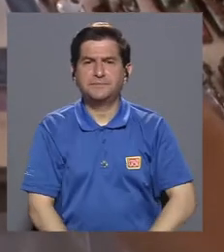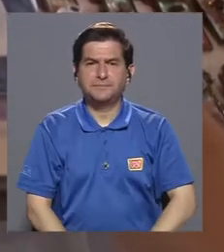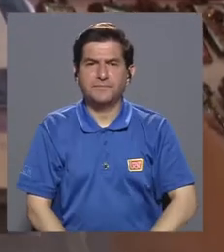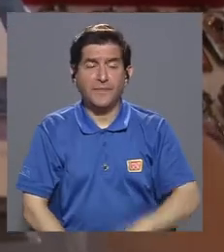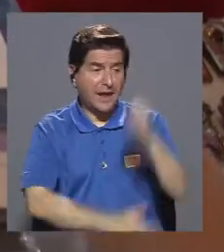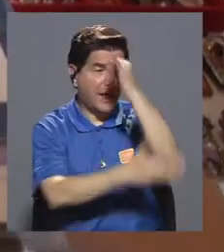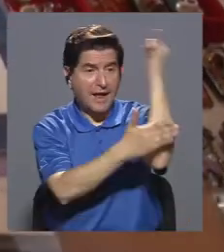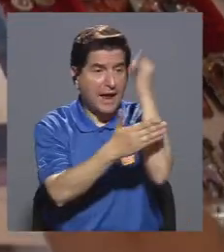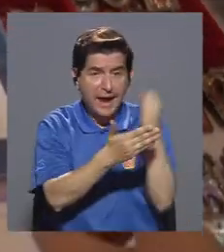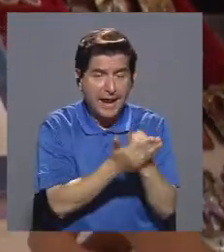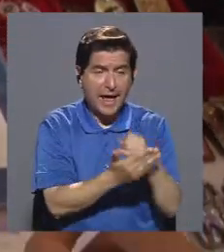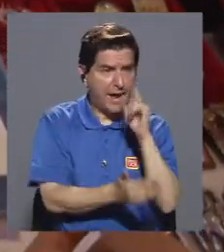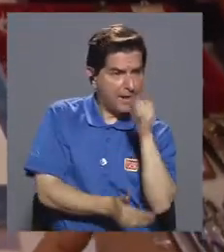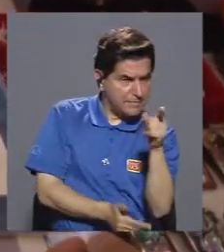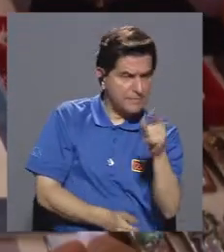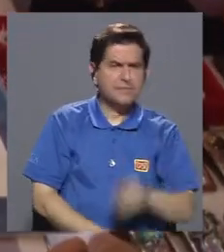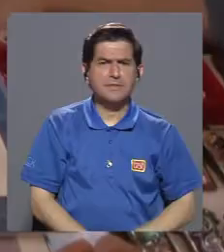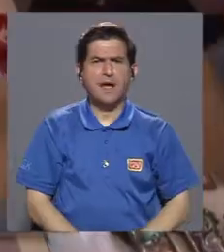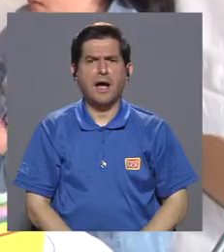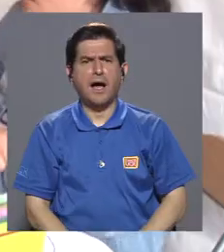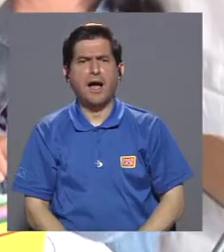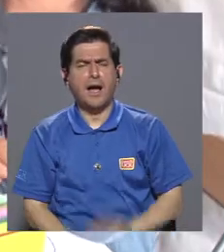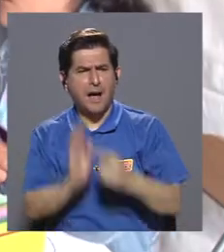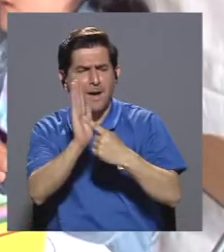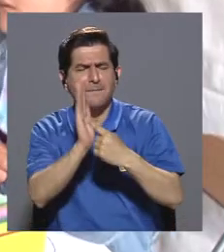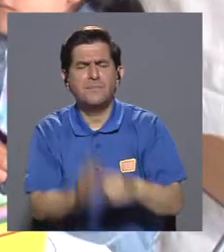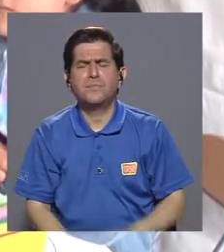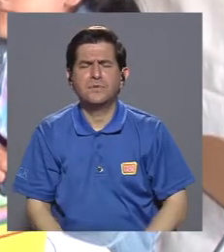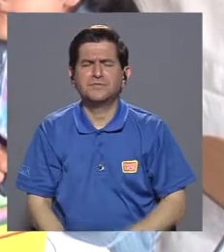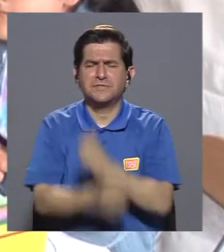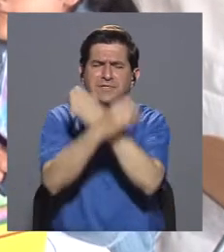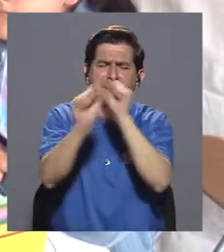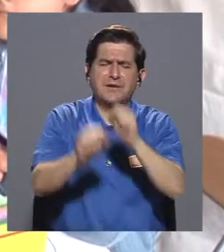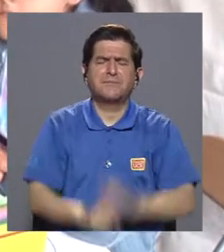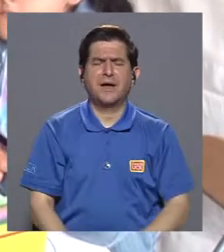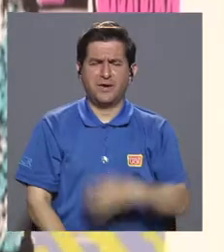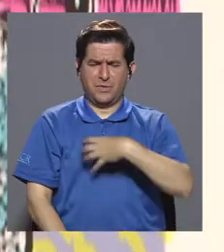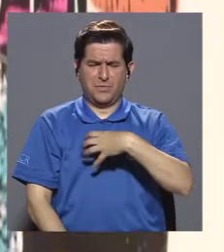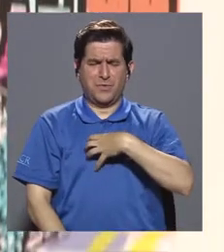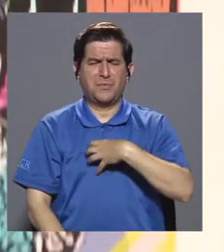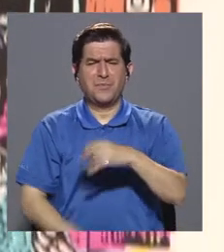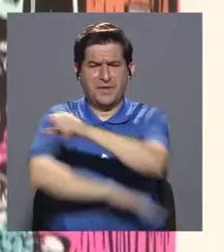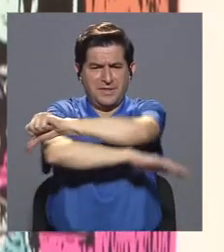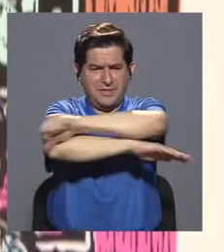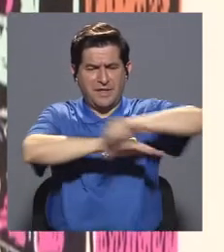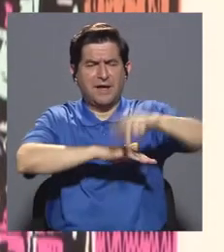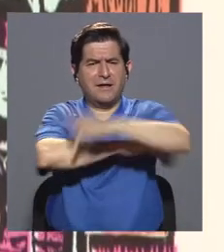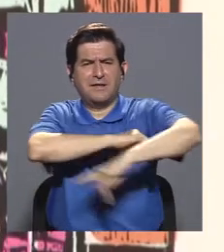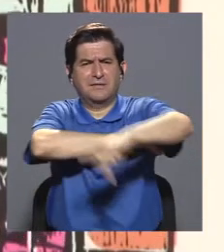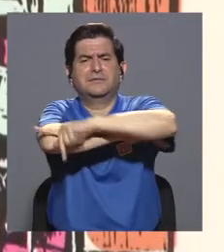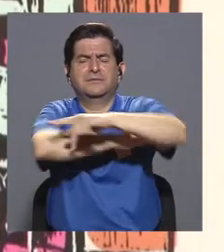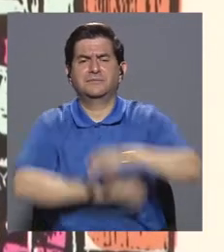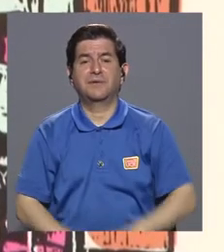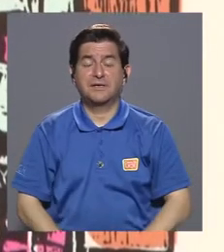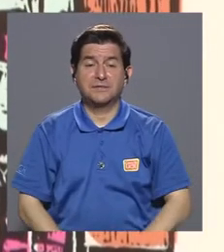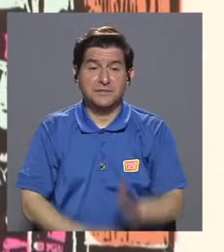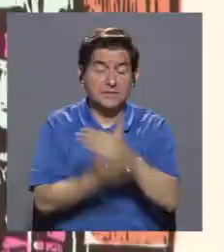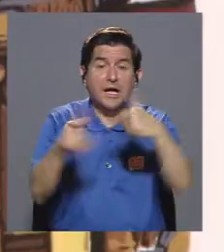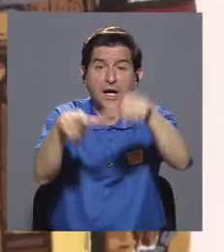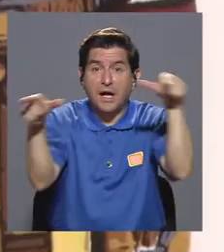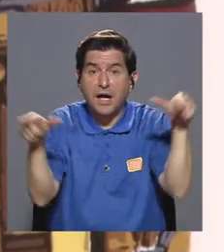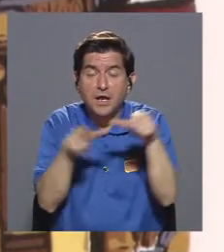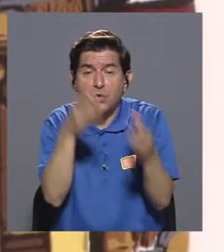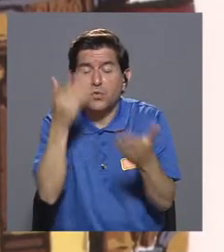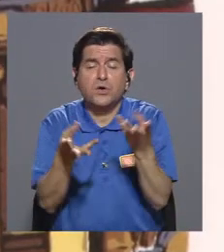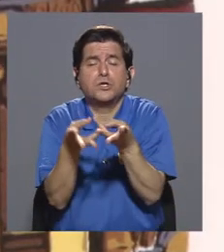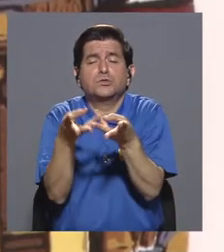¿verdad? El arte de Carolina se destacó por rescatar el patrimonio arquitectónico de nuestro país, incluso de